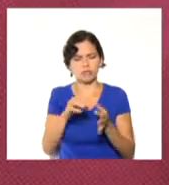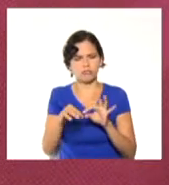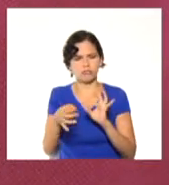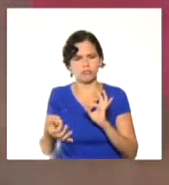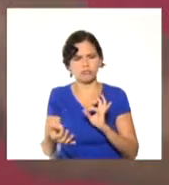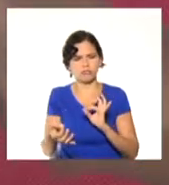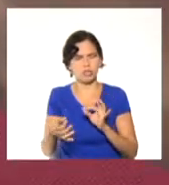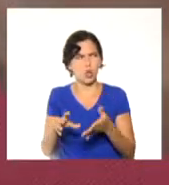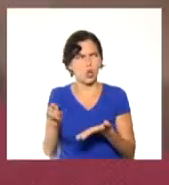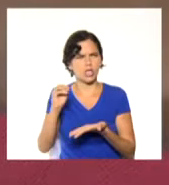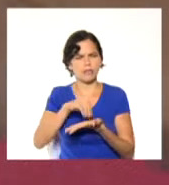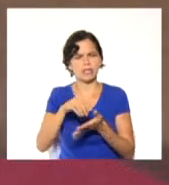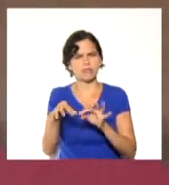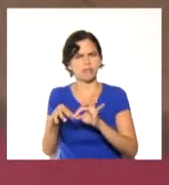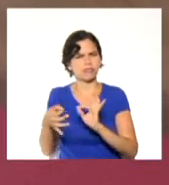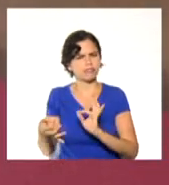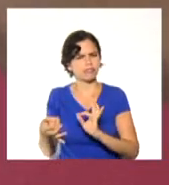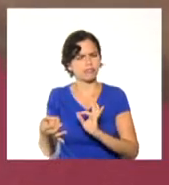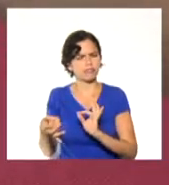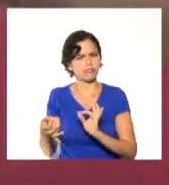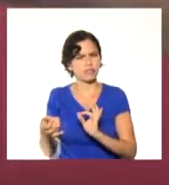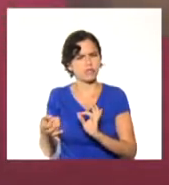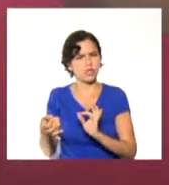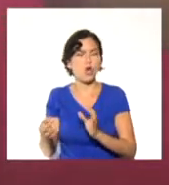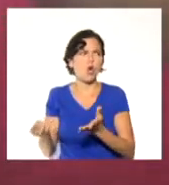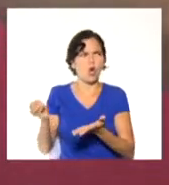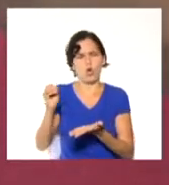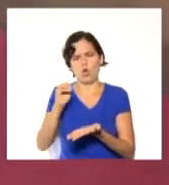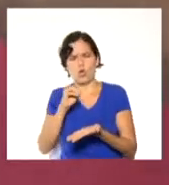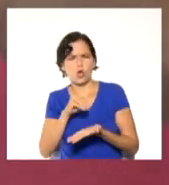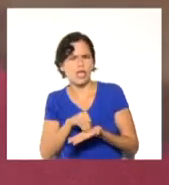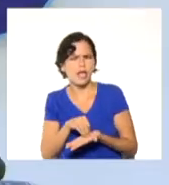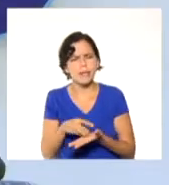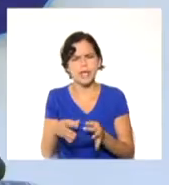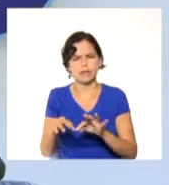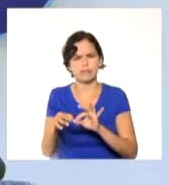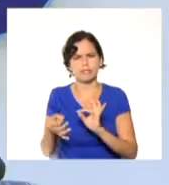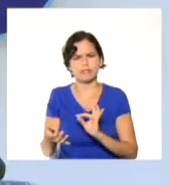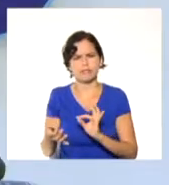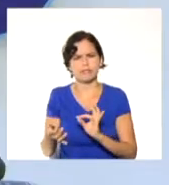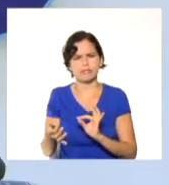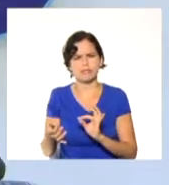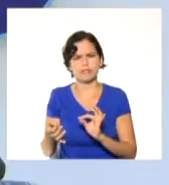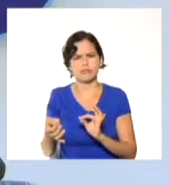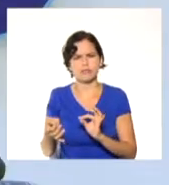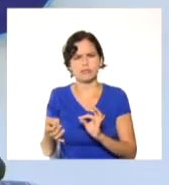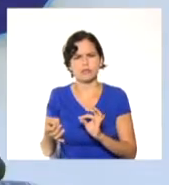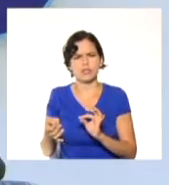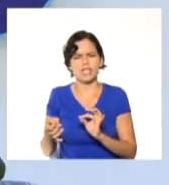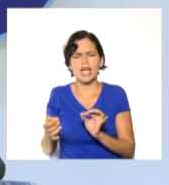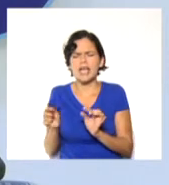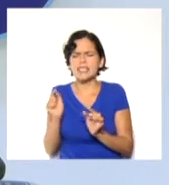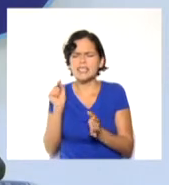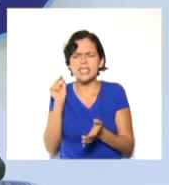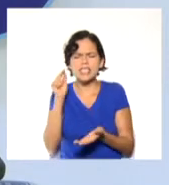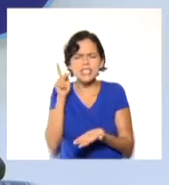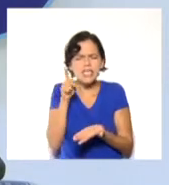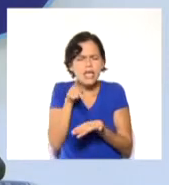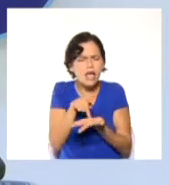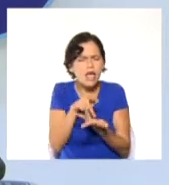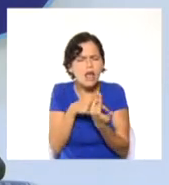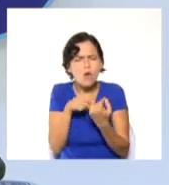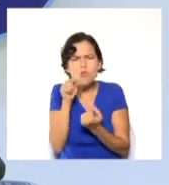sigo dividiendo, vuelvo a colocar otra división, hasta llegar a un